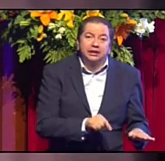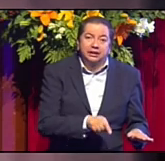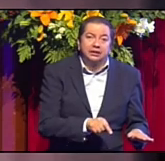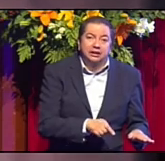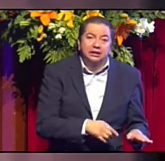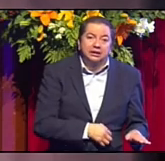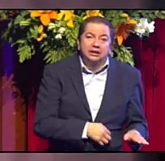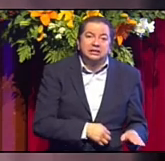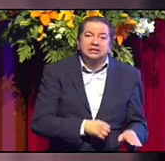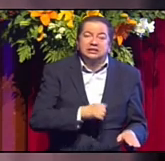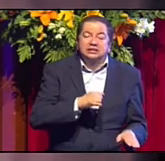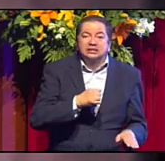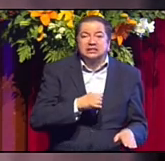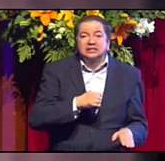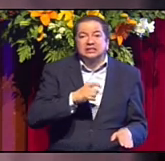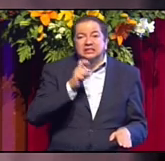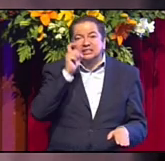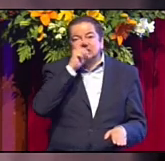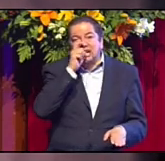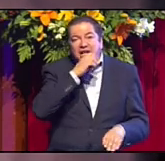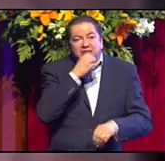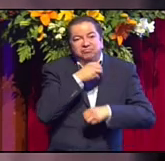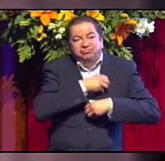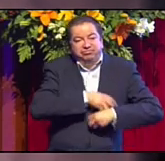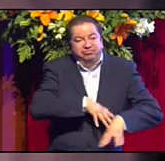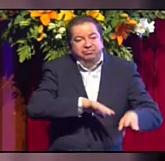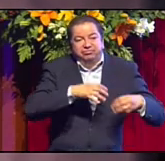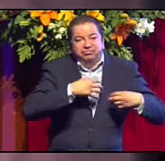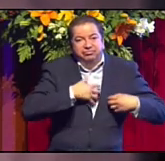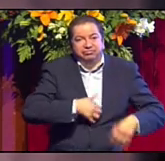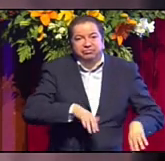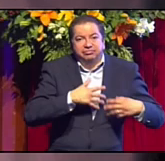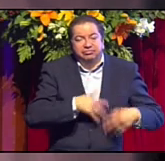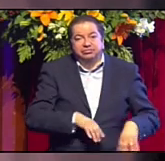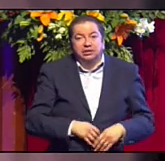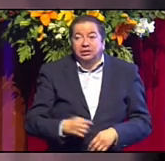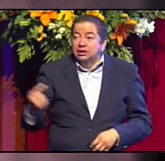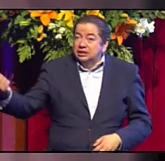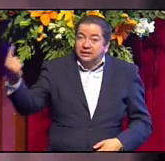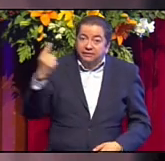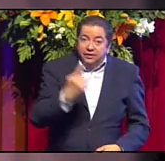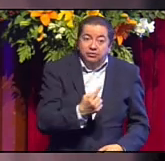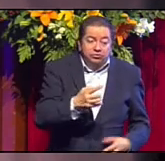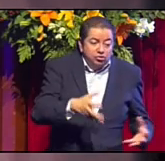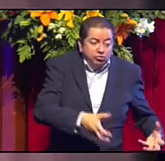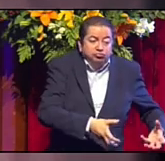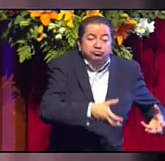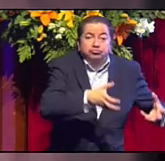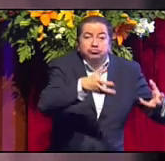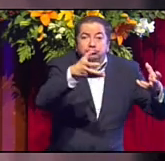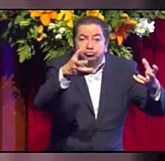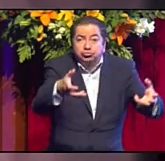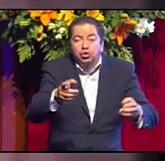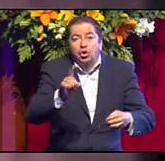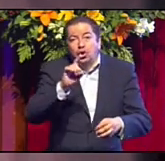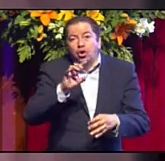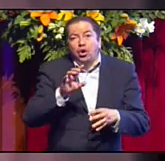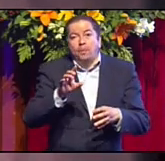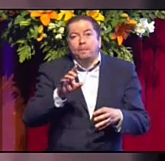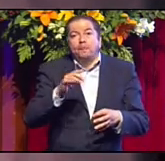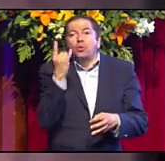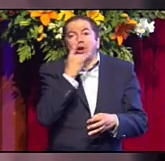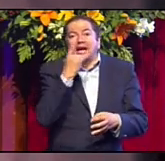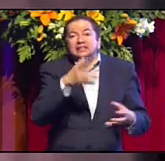lamentablemente tuvo una hemorragia muy grande. La fueron a ver a la casa y la verdad es que nos dijeron que había que hospitalizarla de urgencia. Yo estaba metido en el tema de la cuenta